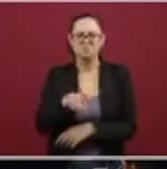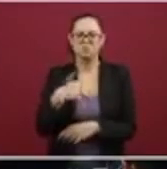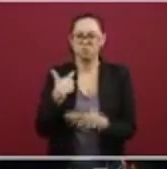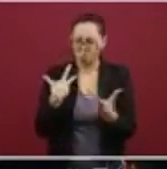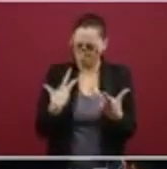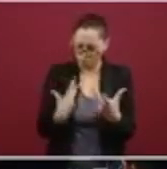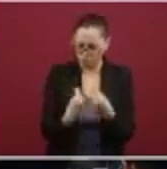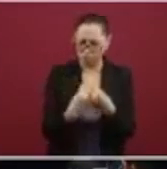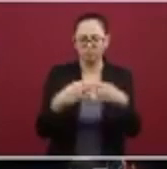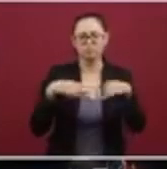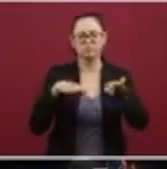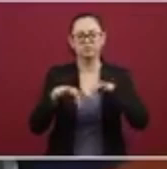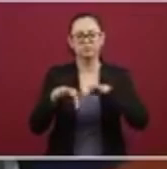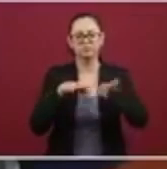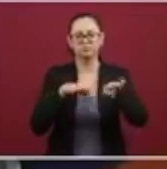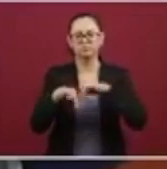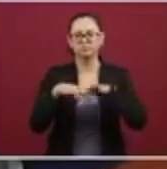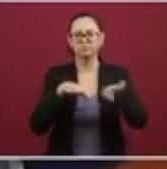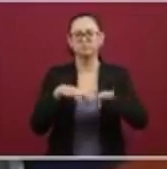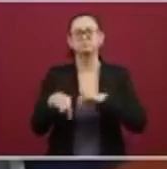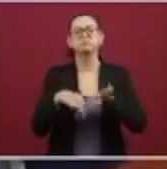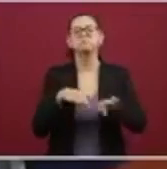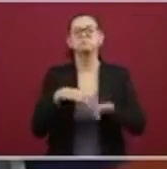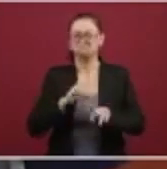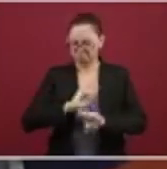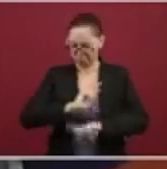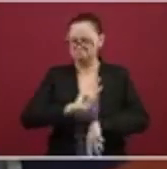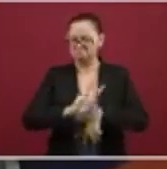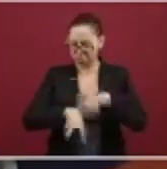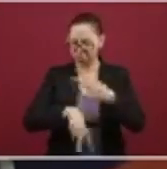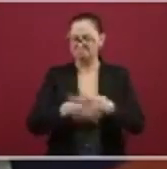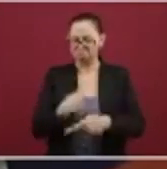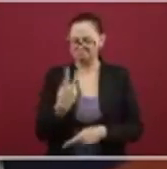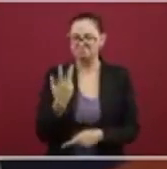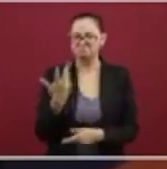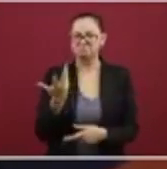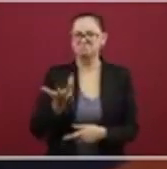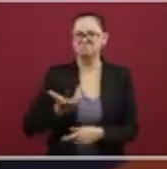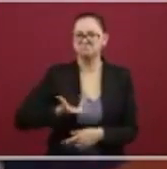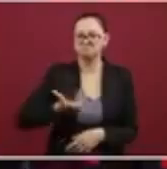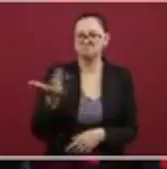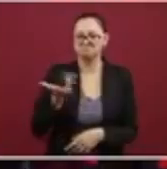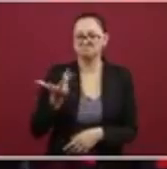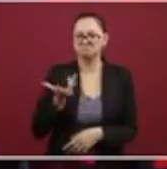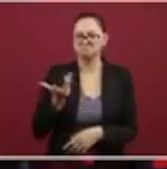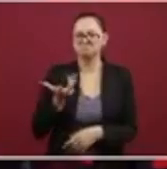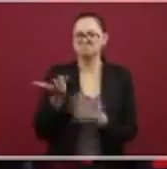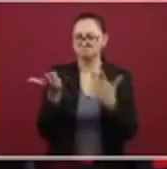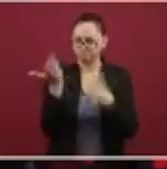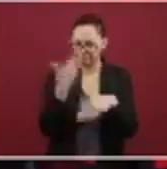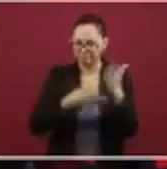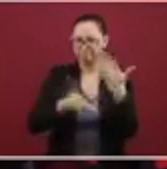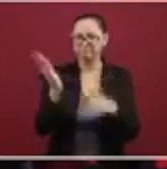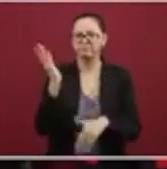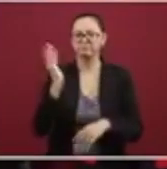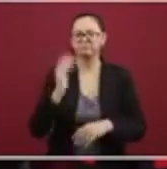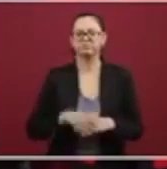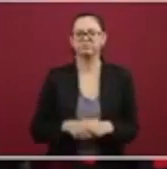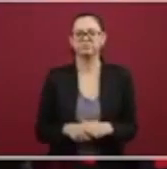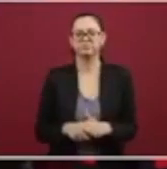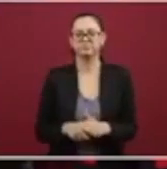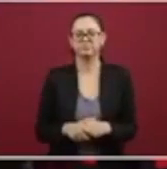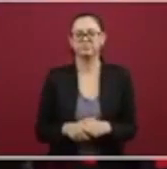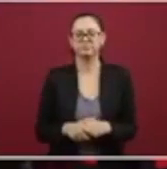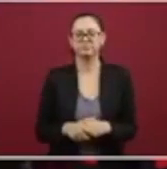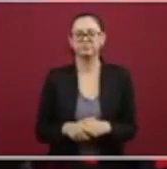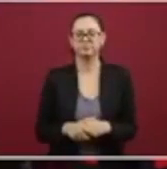con usted y que vamos a hacer todo lo posible por salir adelante. Y esperamos que toda